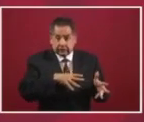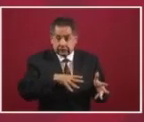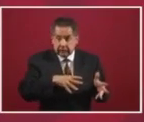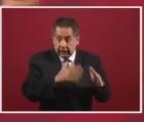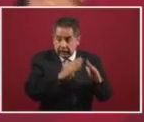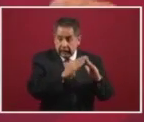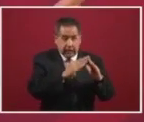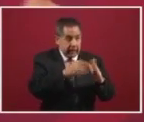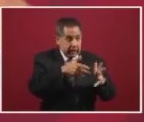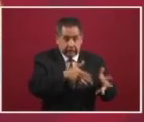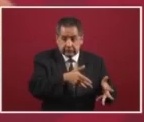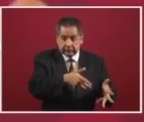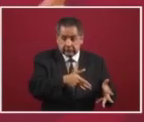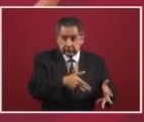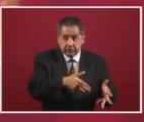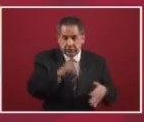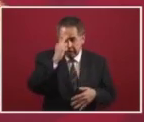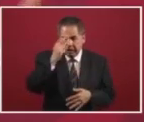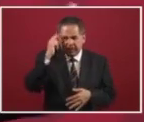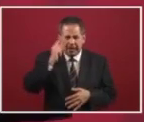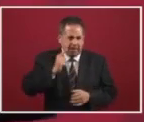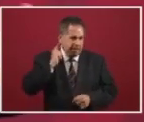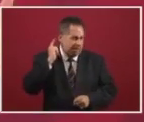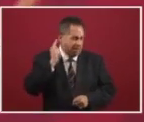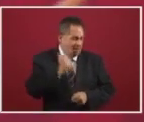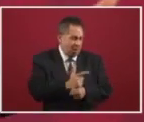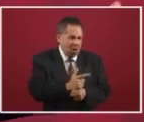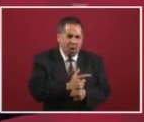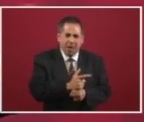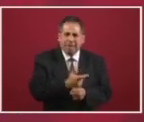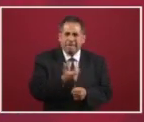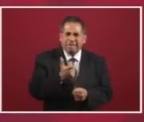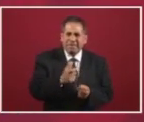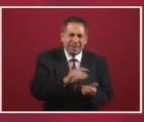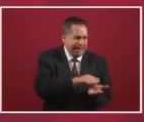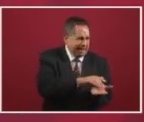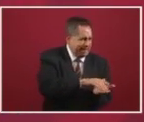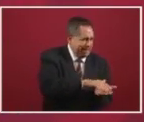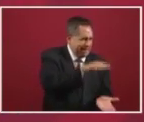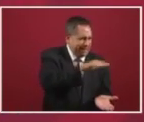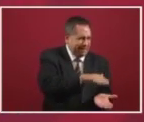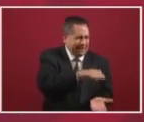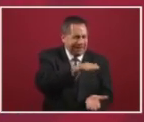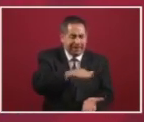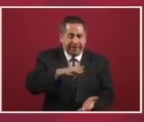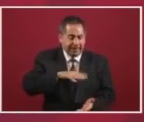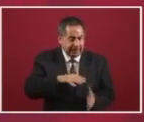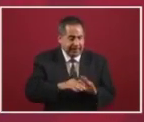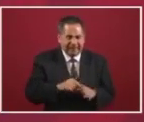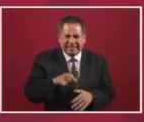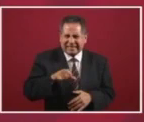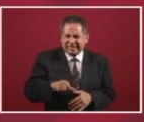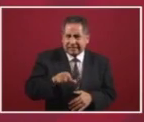en donde se encontró todo ese dinero, y es una